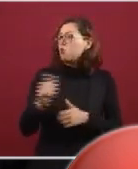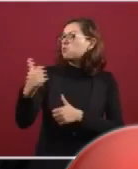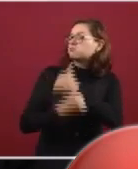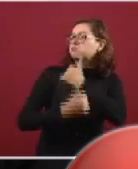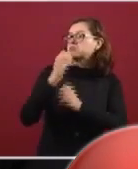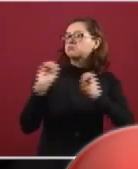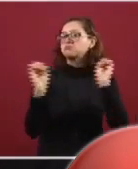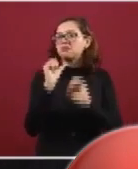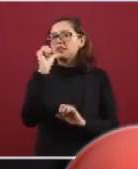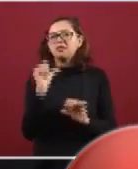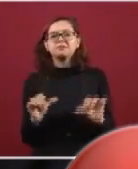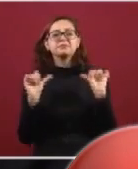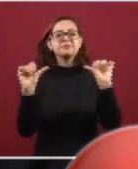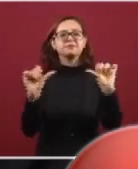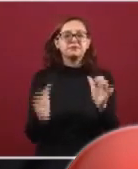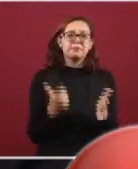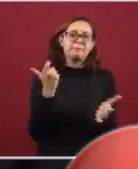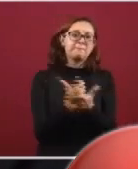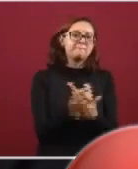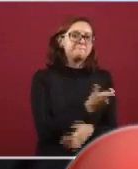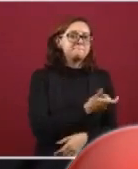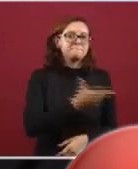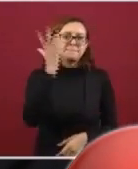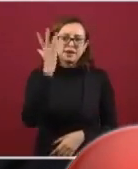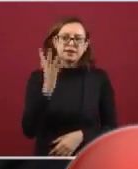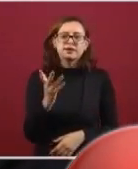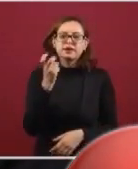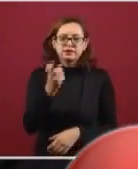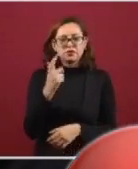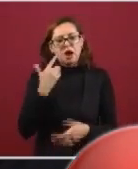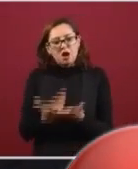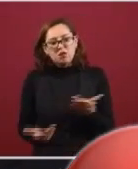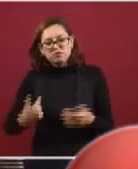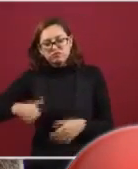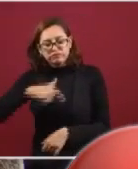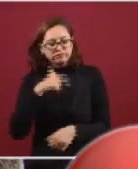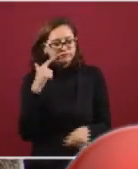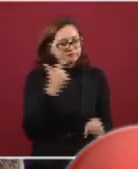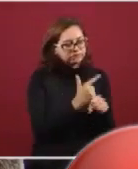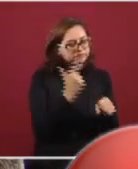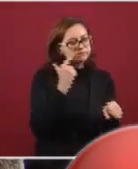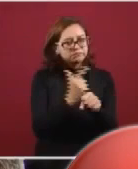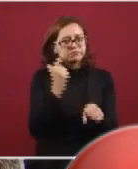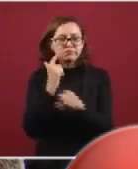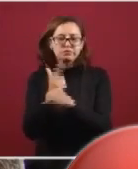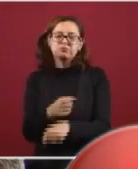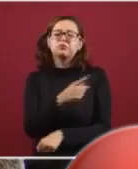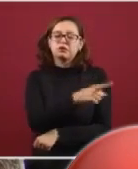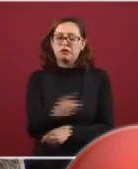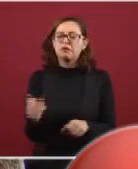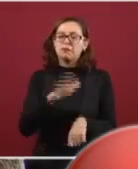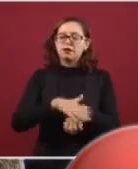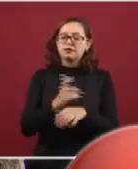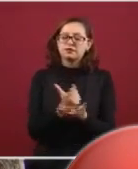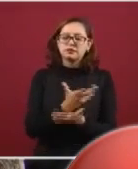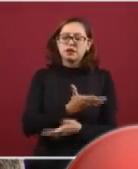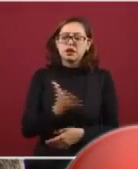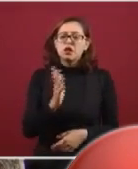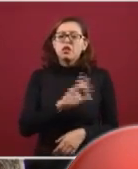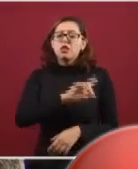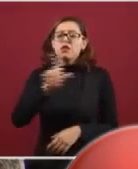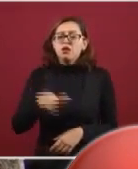mucho a detectarlo, el quién es quién en los precios de los combustibles. Por último, si lo vemos a nivel de el